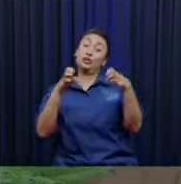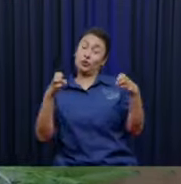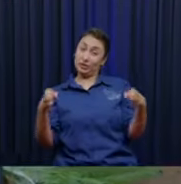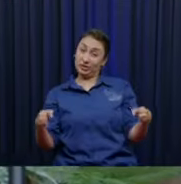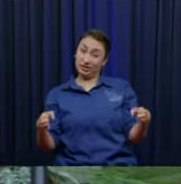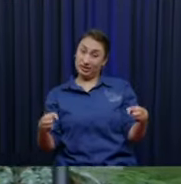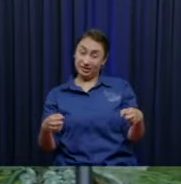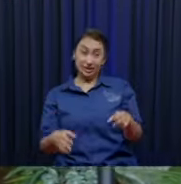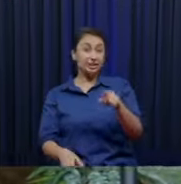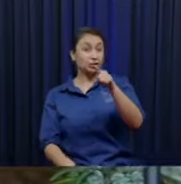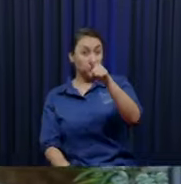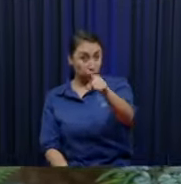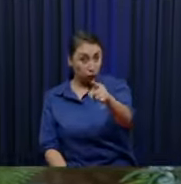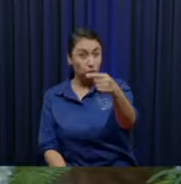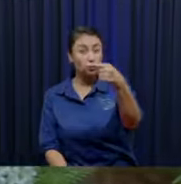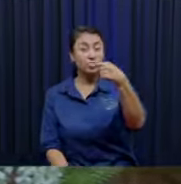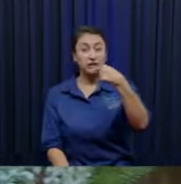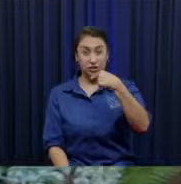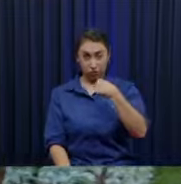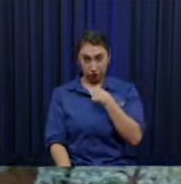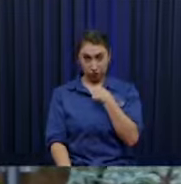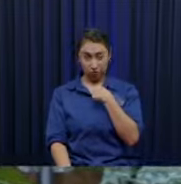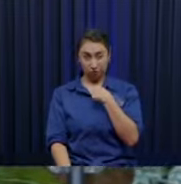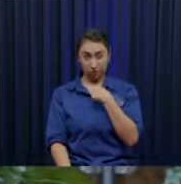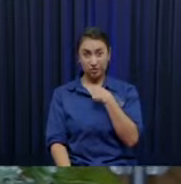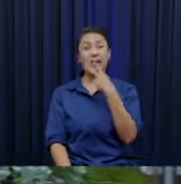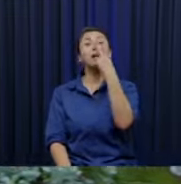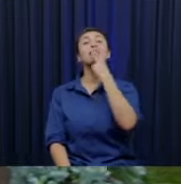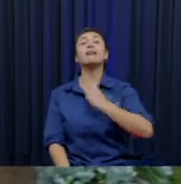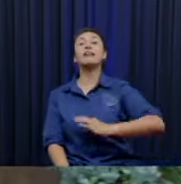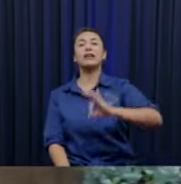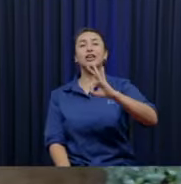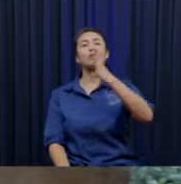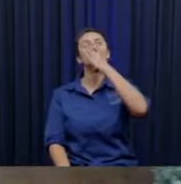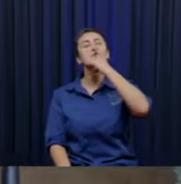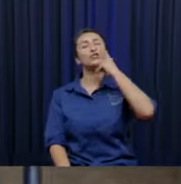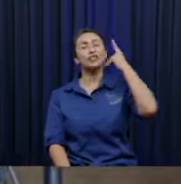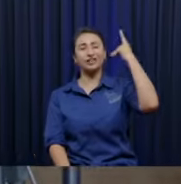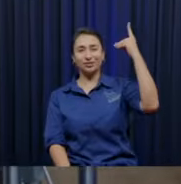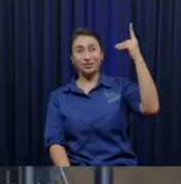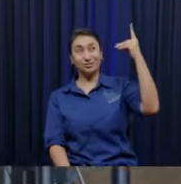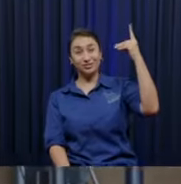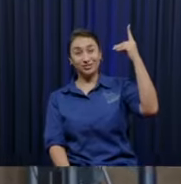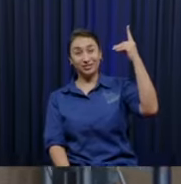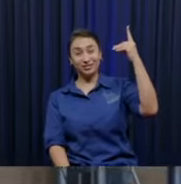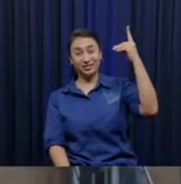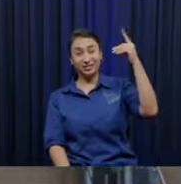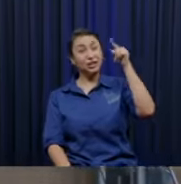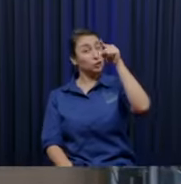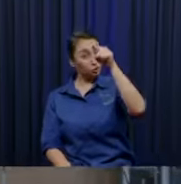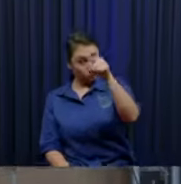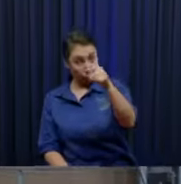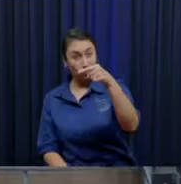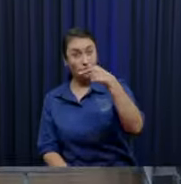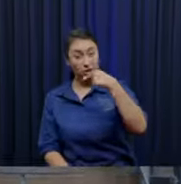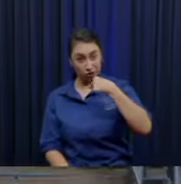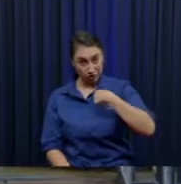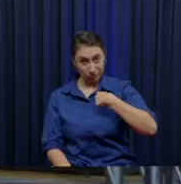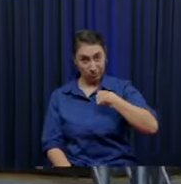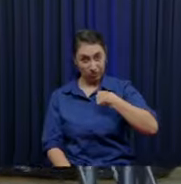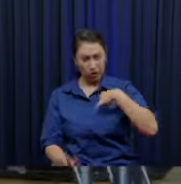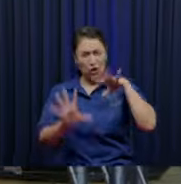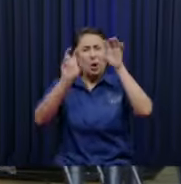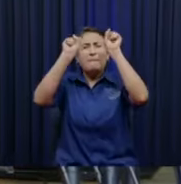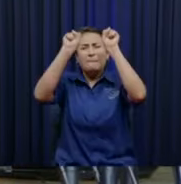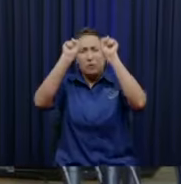Entonces ahora nosotros hemos sido hechos hijos de Dios por la fe, porque Él a los suyos vino y los suyos no le recibieron,